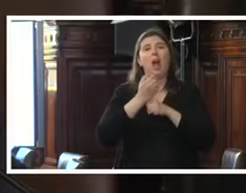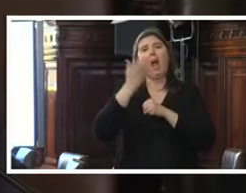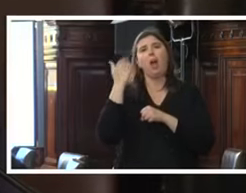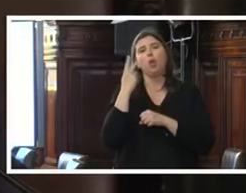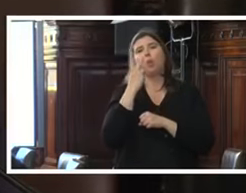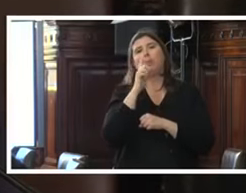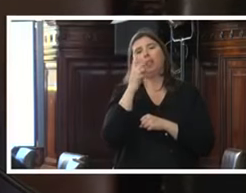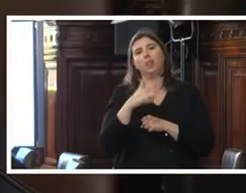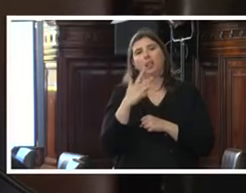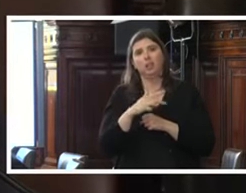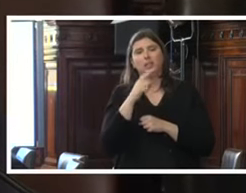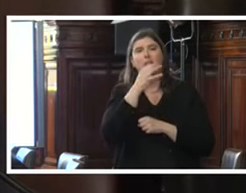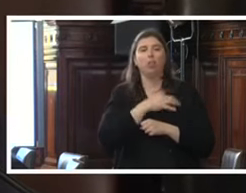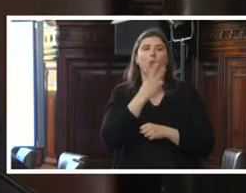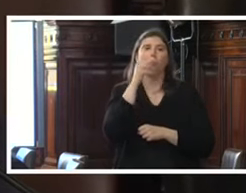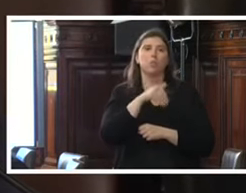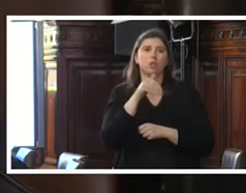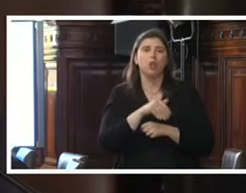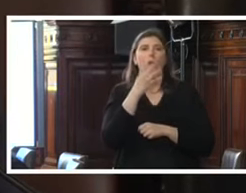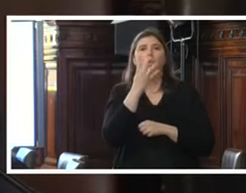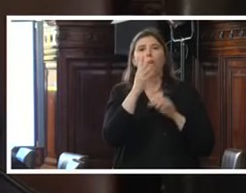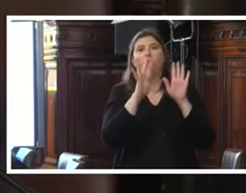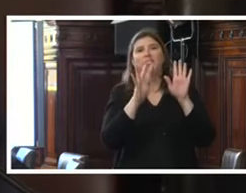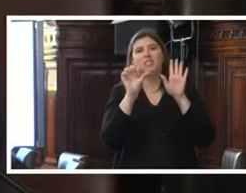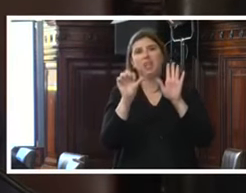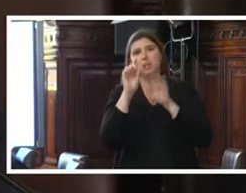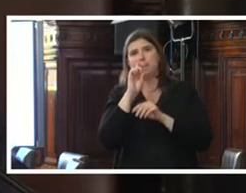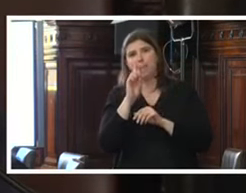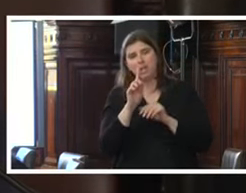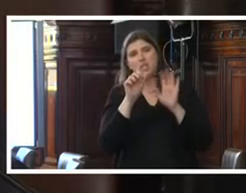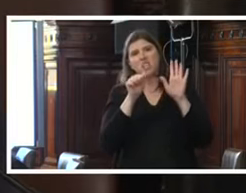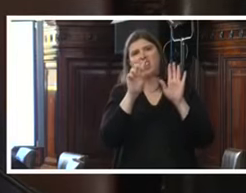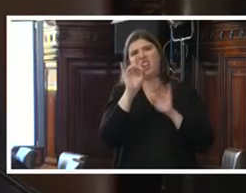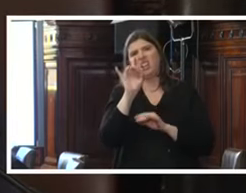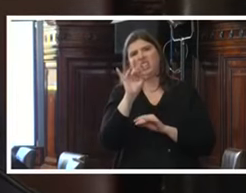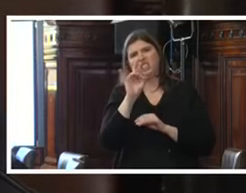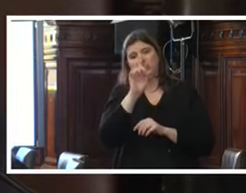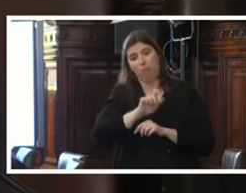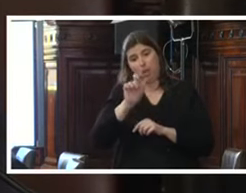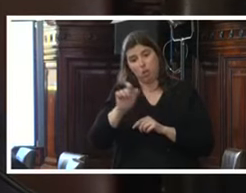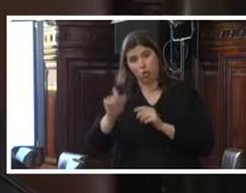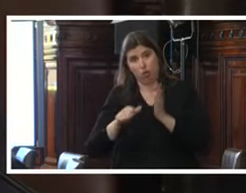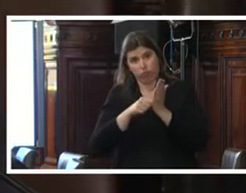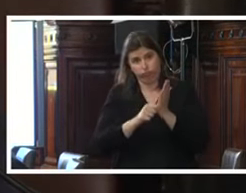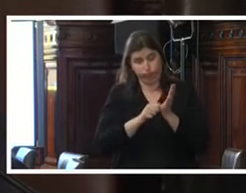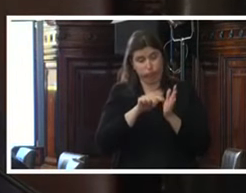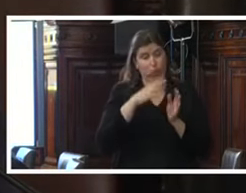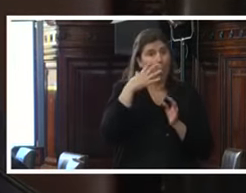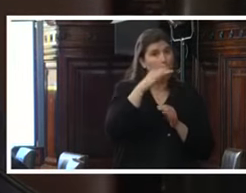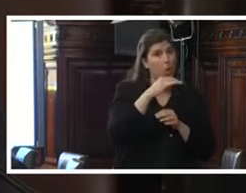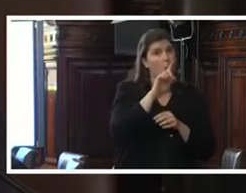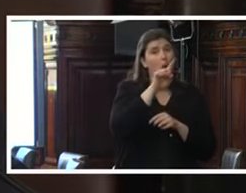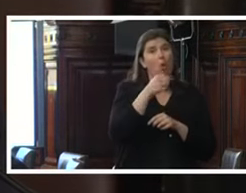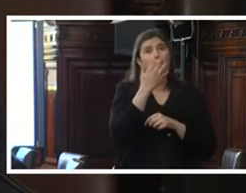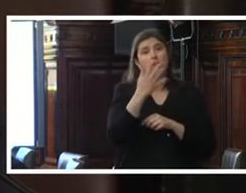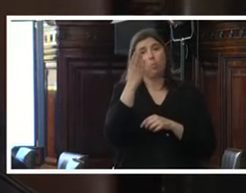había un total de 2 millones 496 mil 615 personas pensionadas y de éstas únicamente el 15